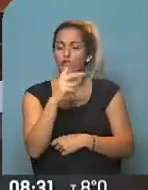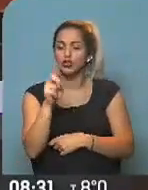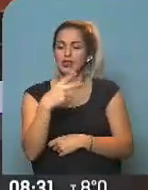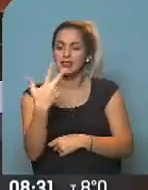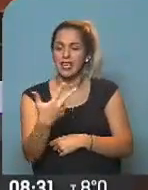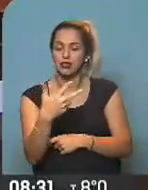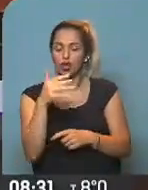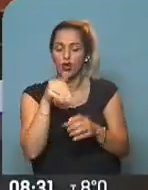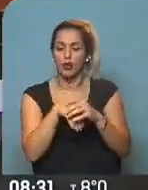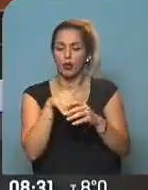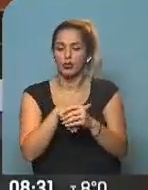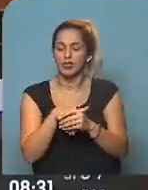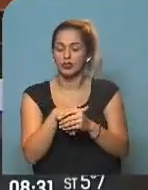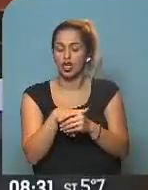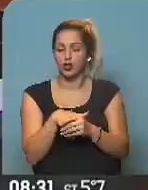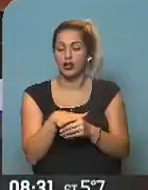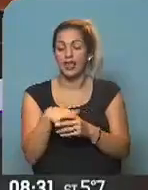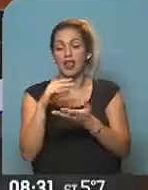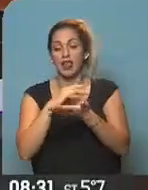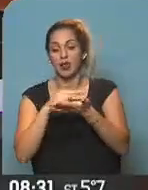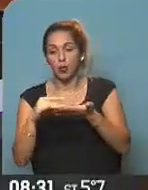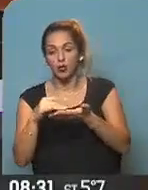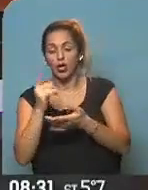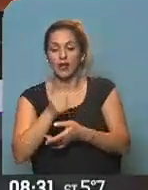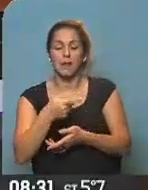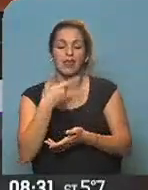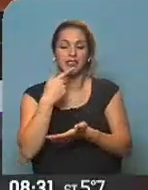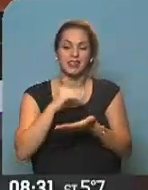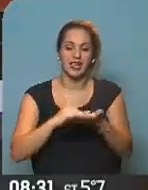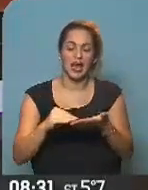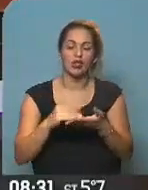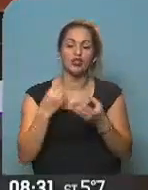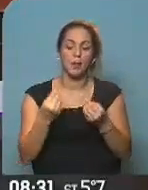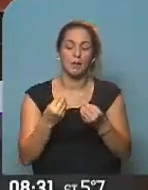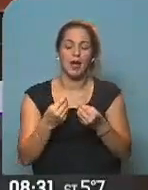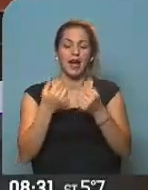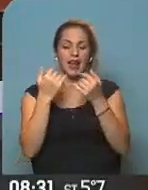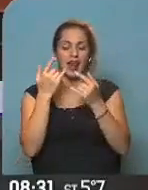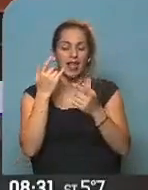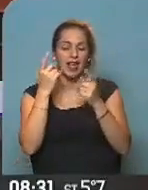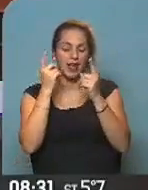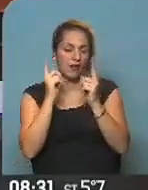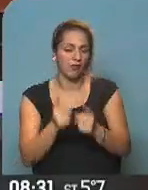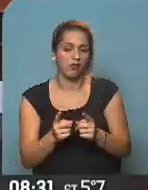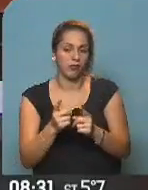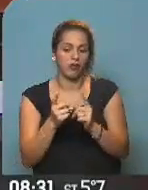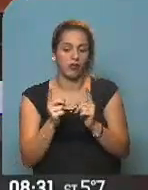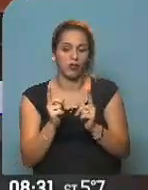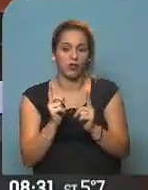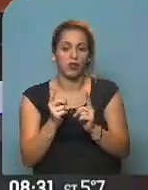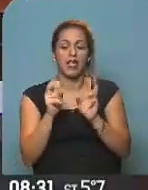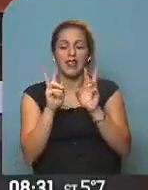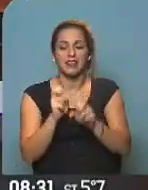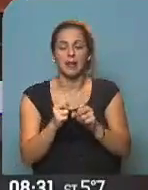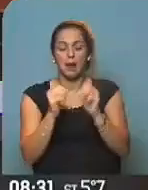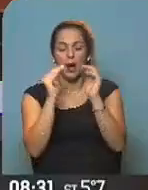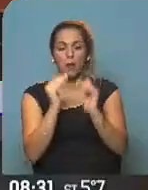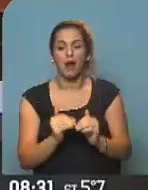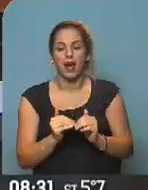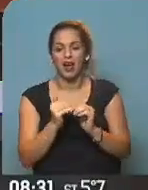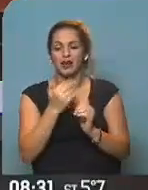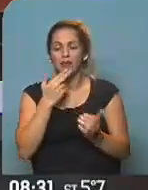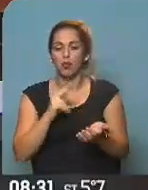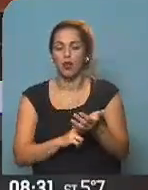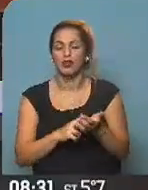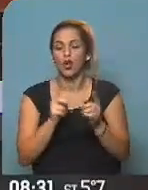diputados, dos tercios del Senado para rechazar y mantener la sanción originaria, que fue el tema de reducir las tarifas